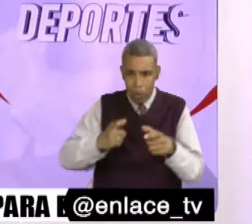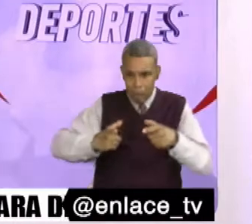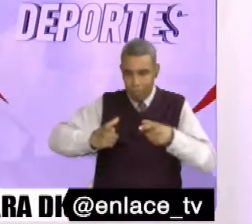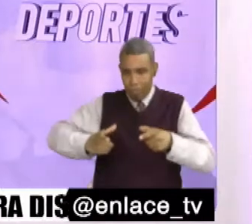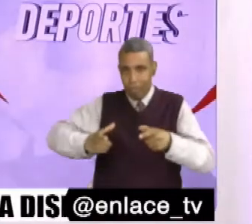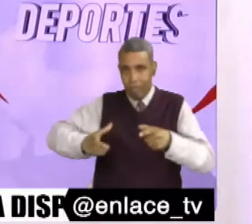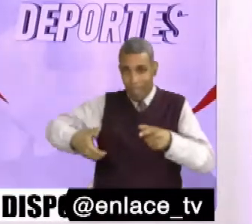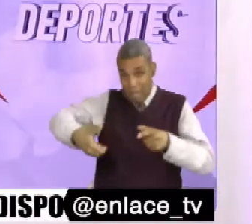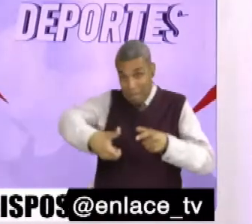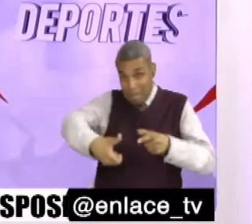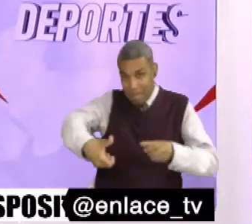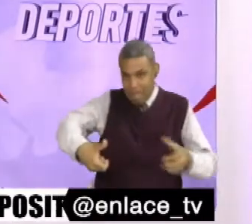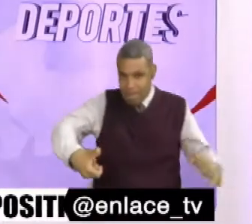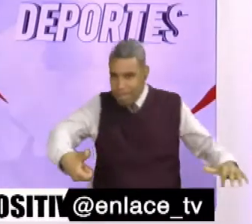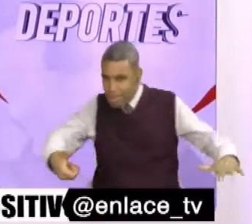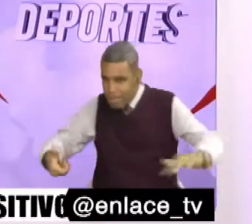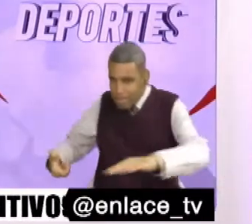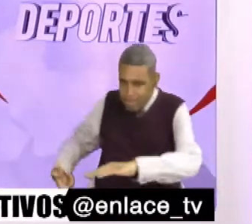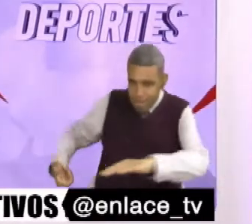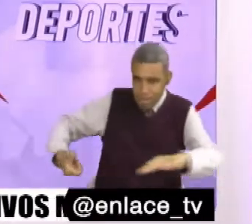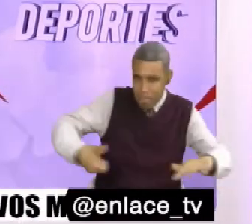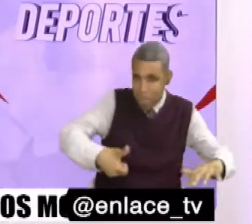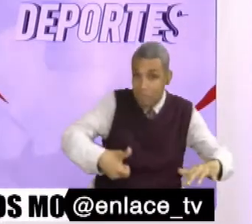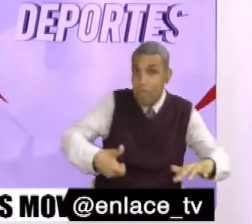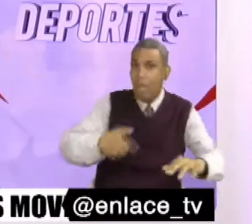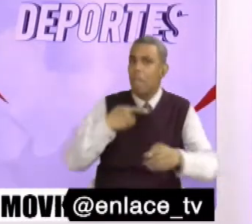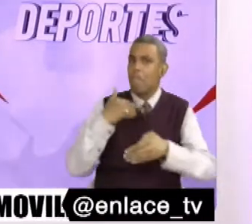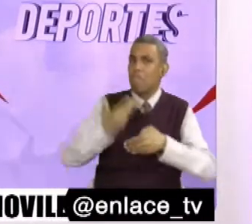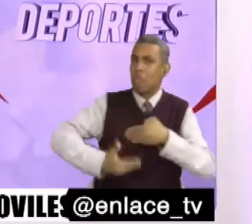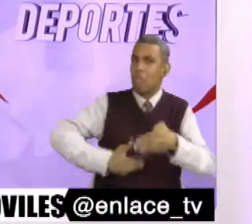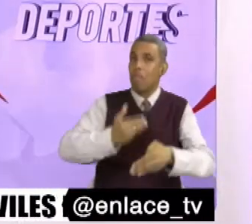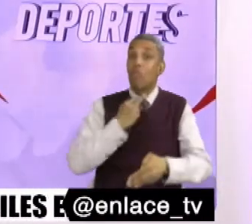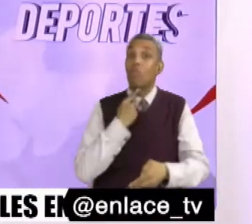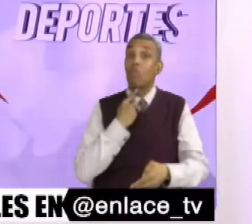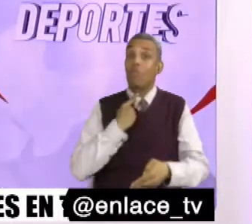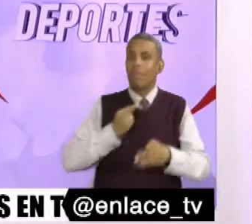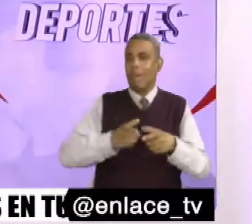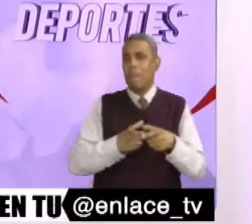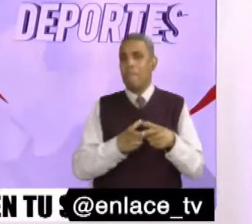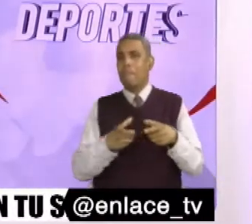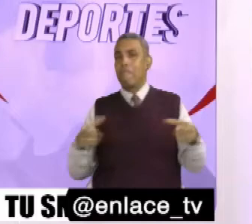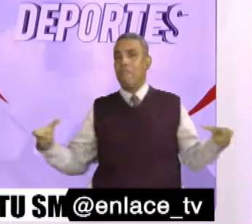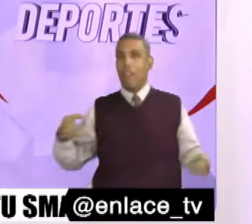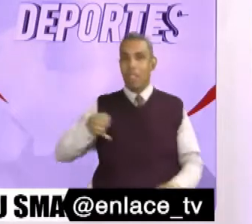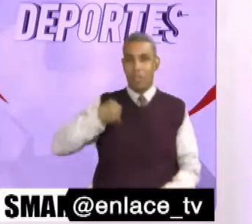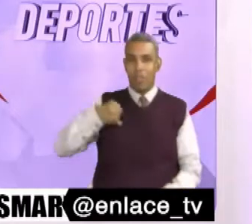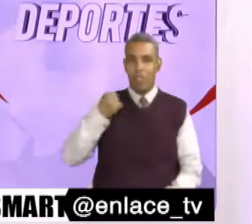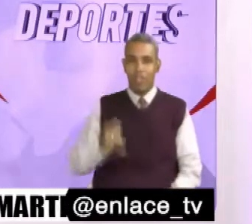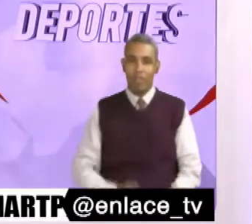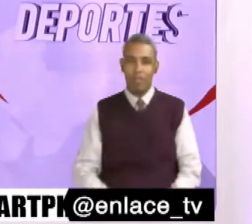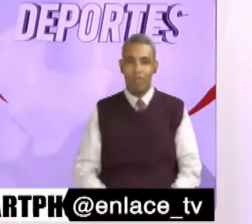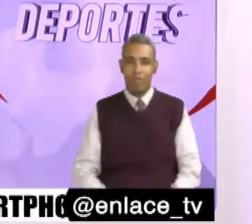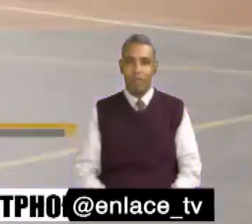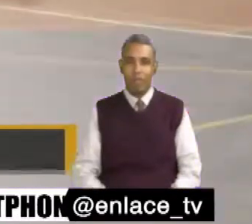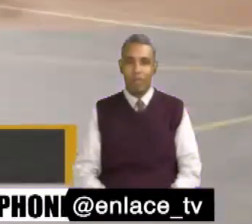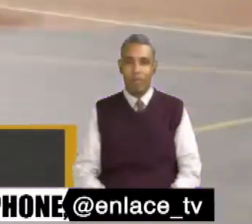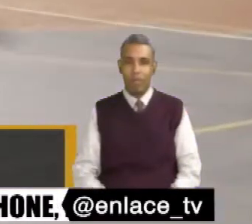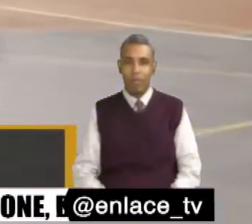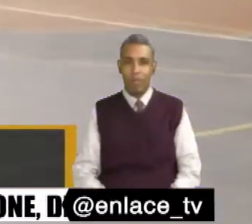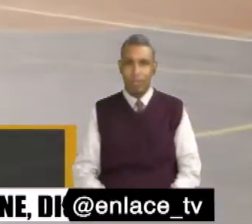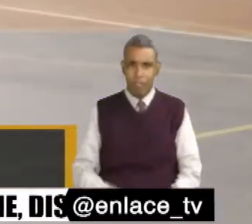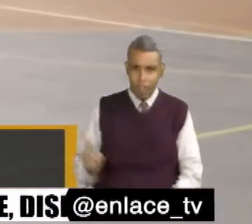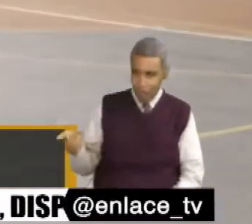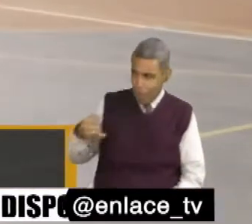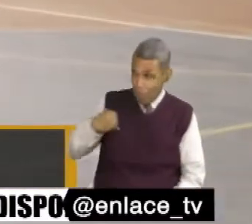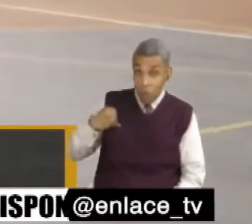la cancha Cotra Eco, disciplina que poco a poco ha ido ganando espacio en la ciudad. Este grupo de